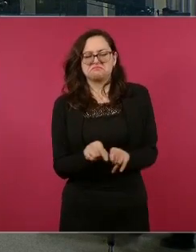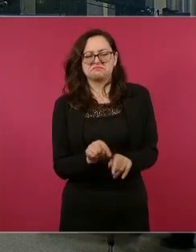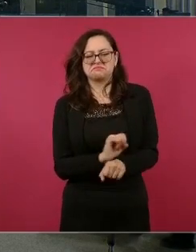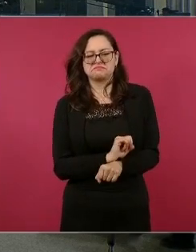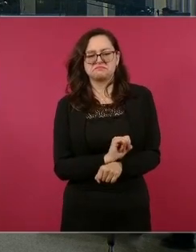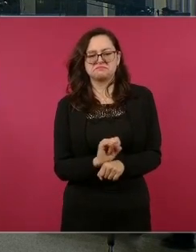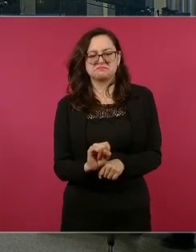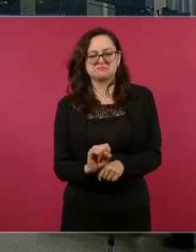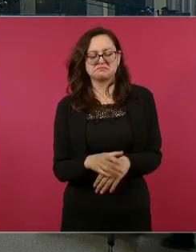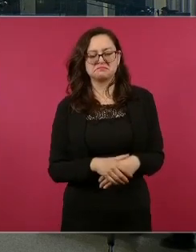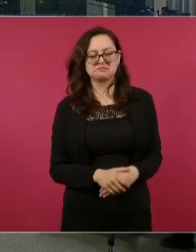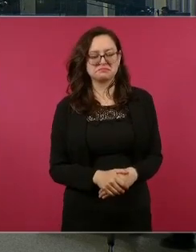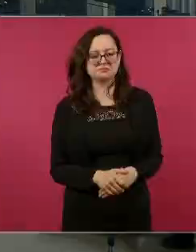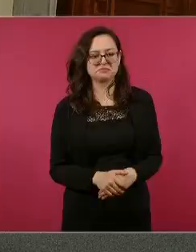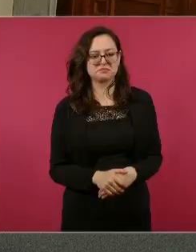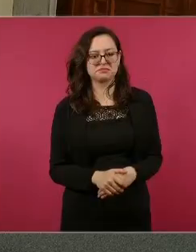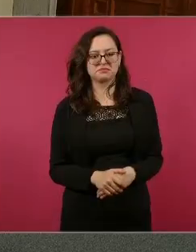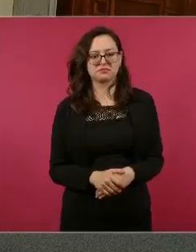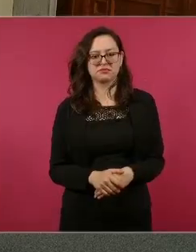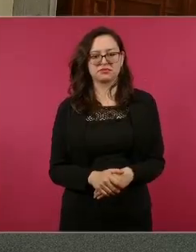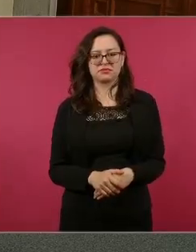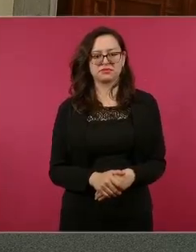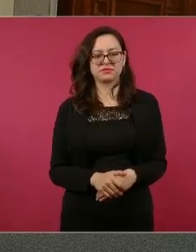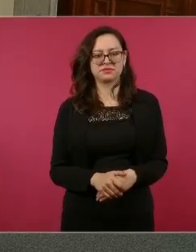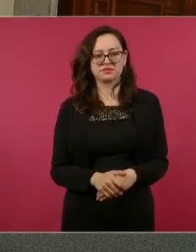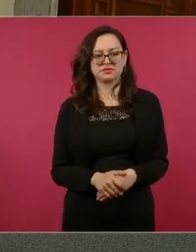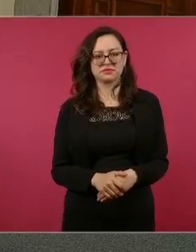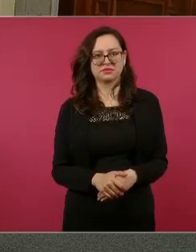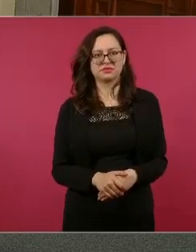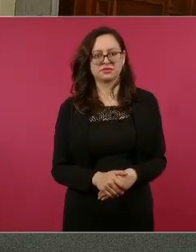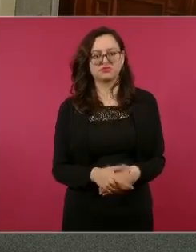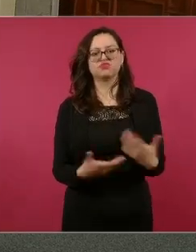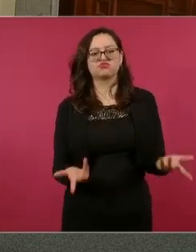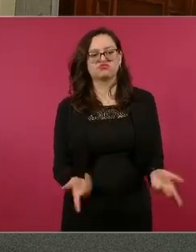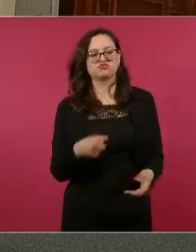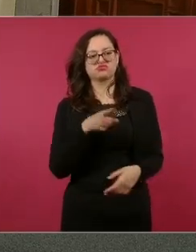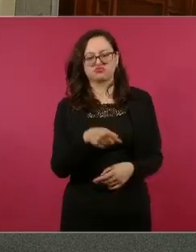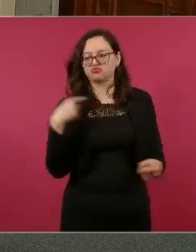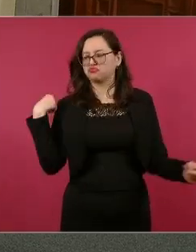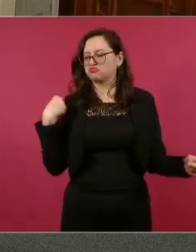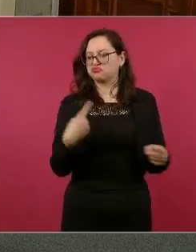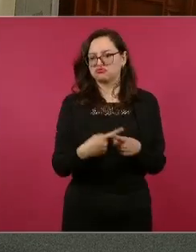qué responsabilidad tuvo y sobre todo